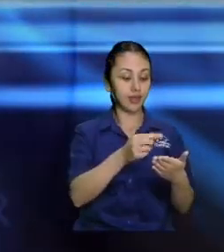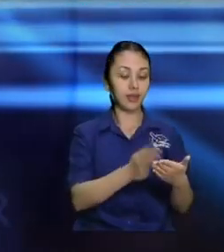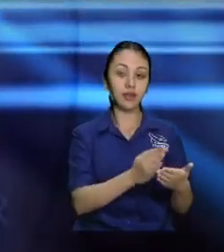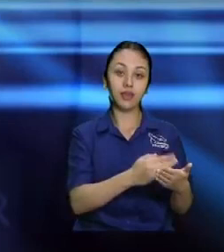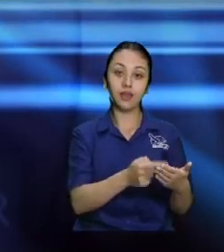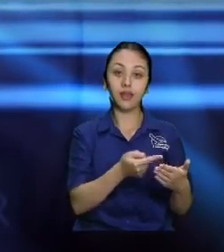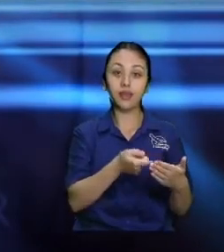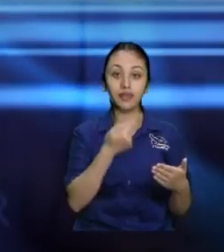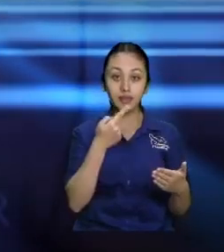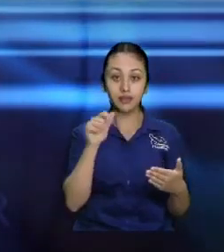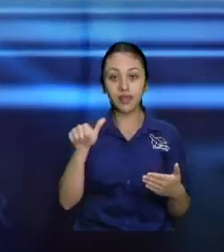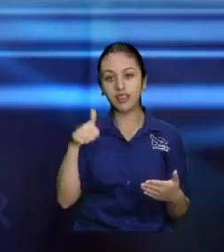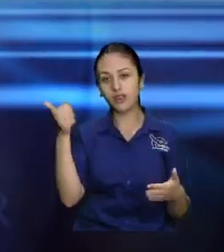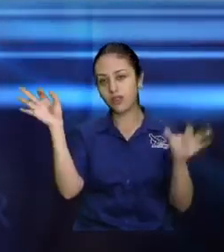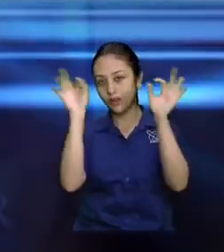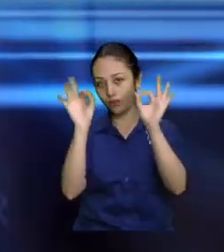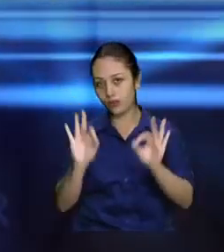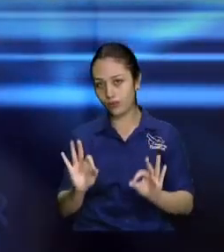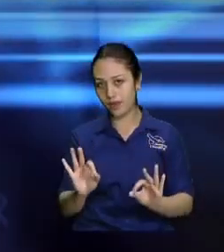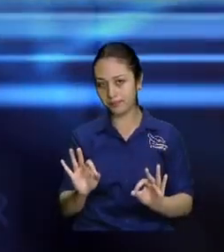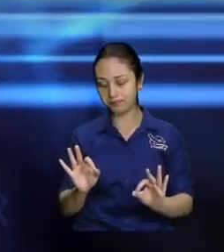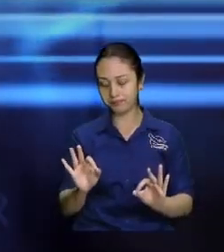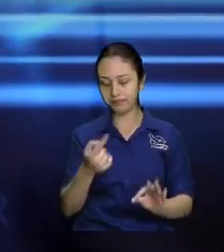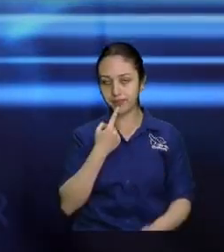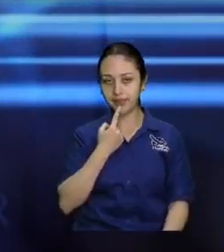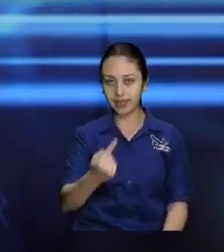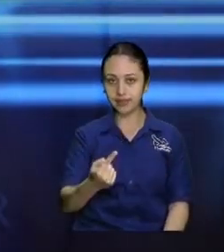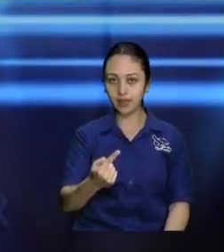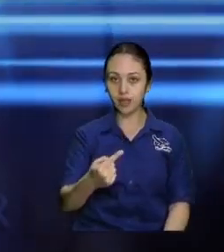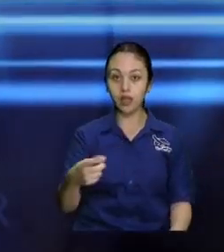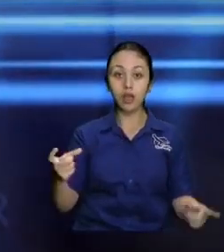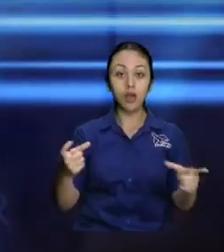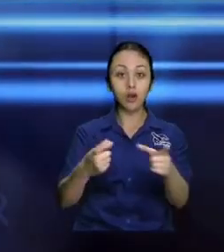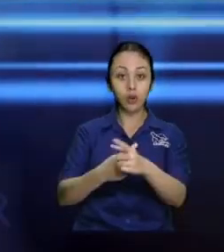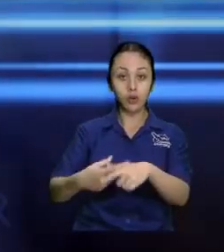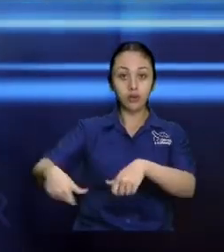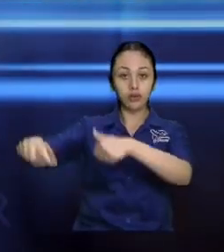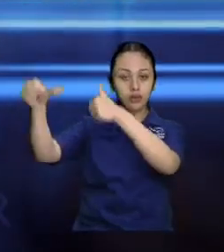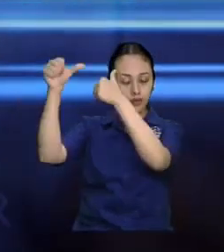la que nosotros lo hemos leído generalmente. Con sabiduría